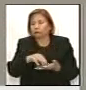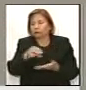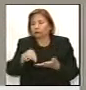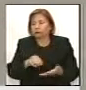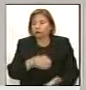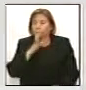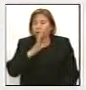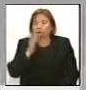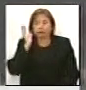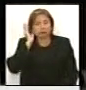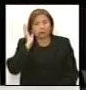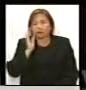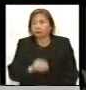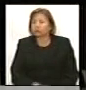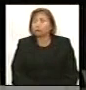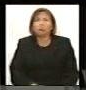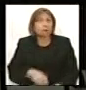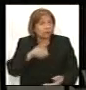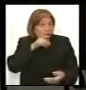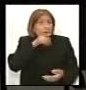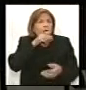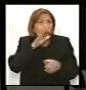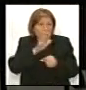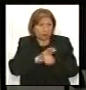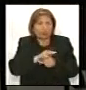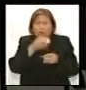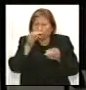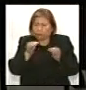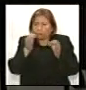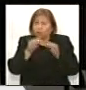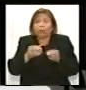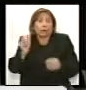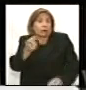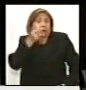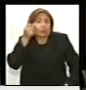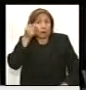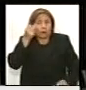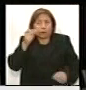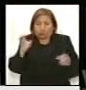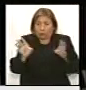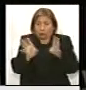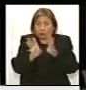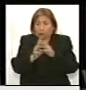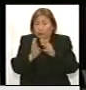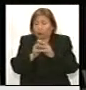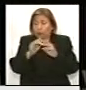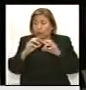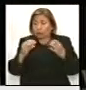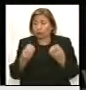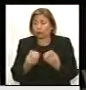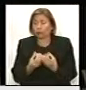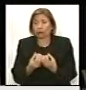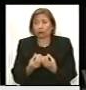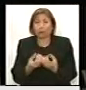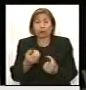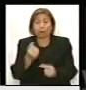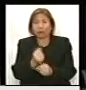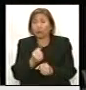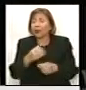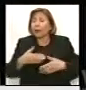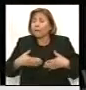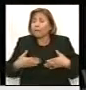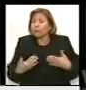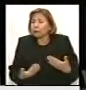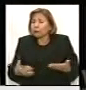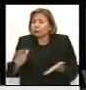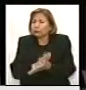sus palabras. Compromisos concretos, lograr una reunión con el señor Quispe para que ese cuarto catastro salga de